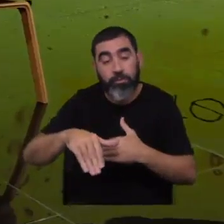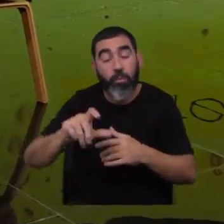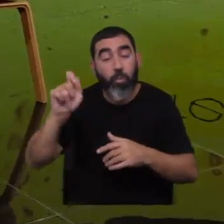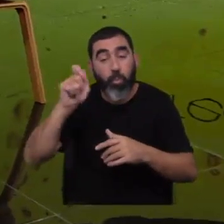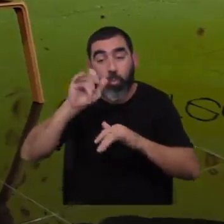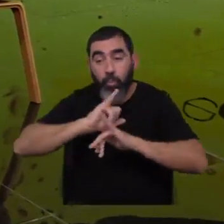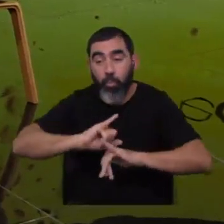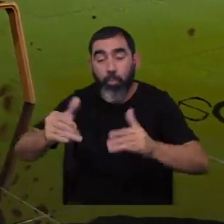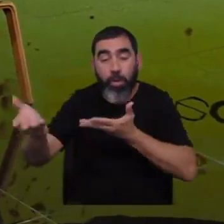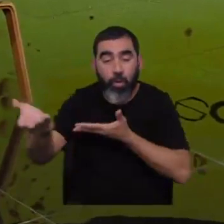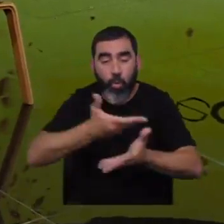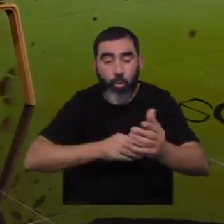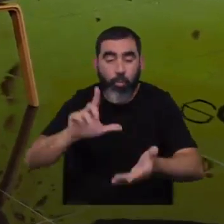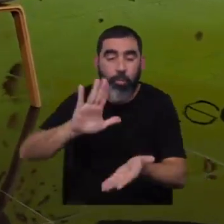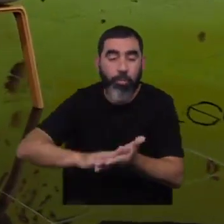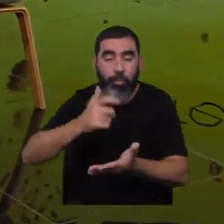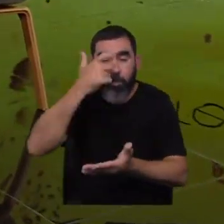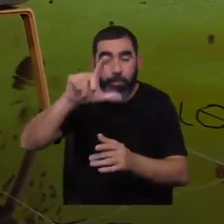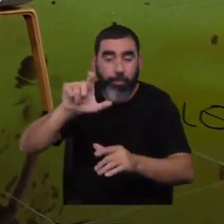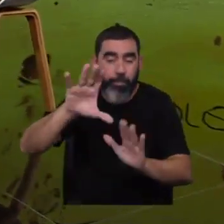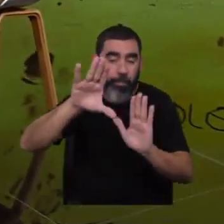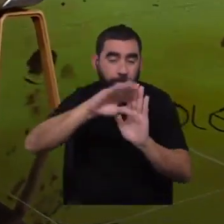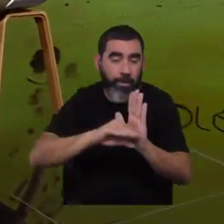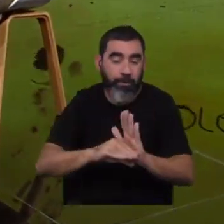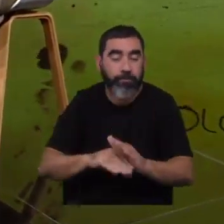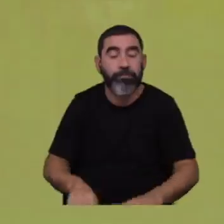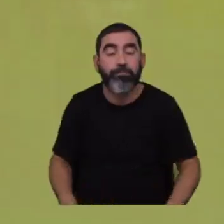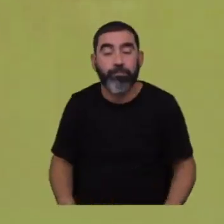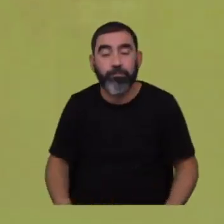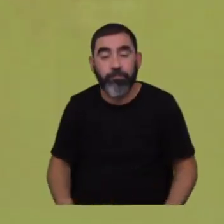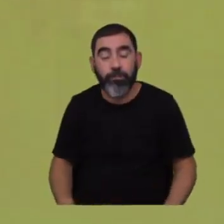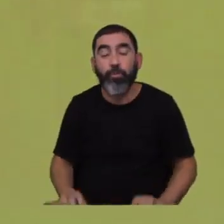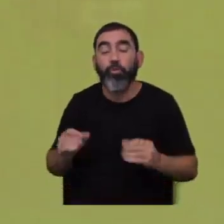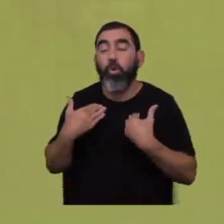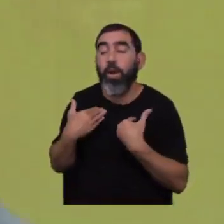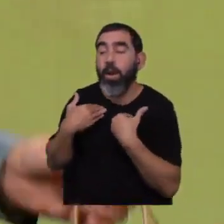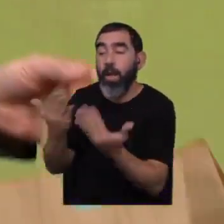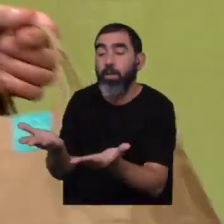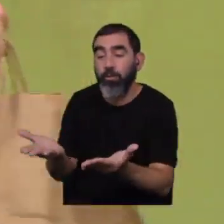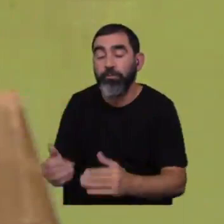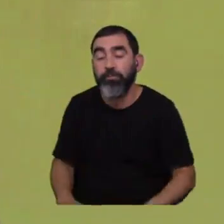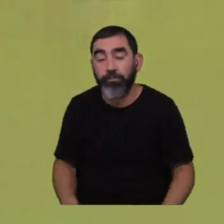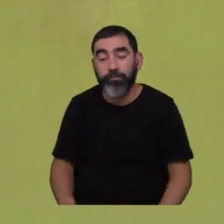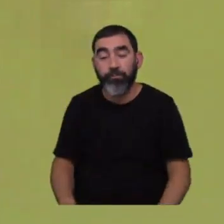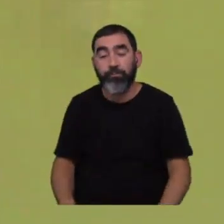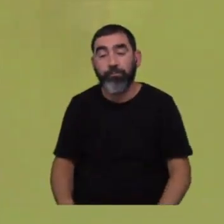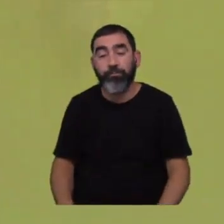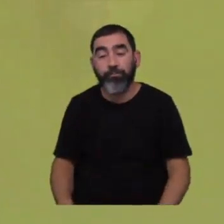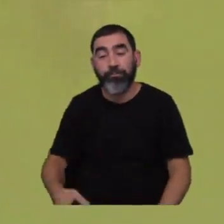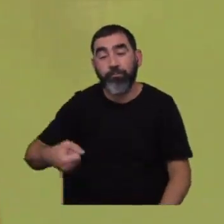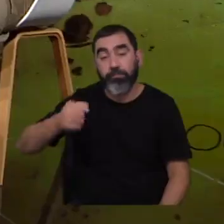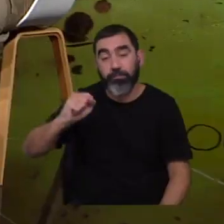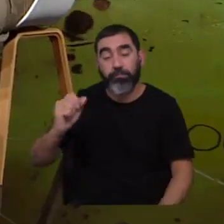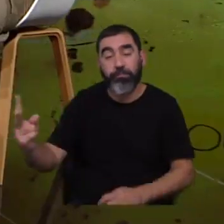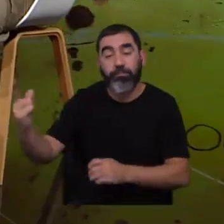vamos a compartir también aquí, obviamente, en Sobre Ciencia y, como siempre, a la orden. Simplemente el presente de Ística Objetos para quienes